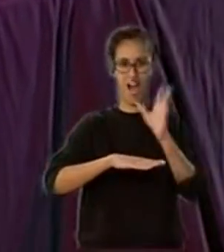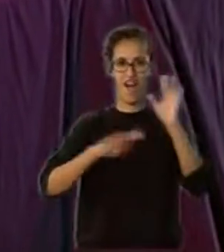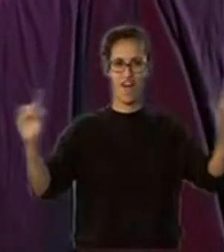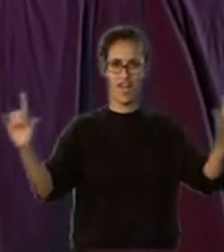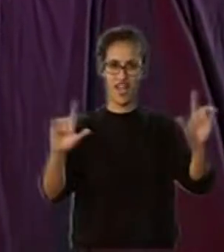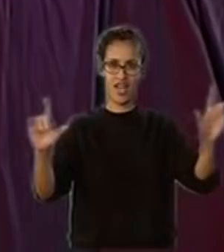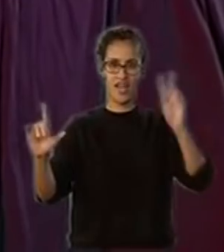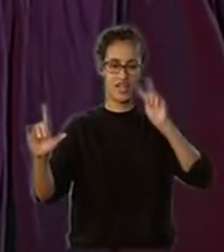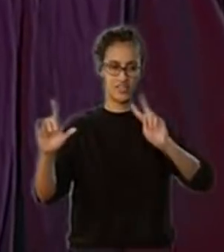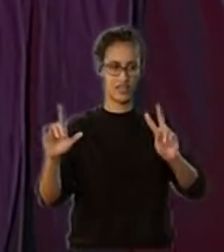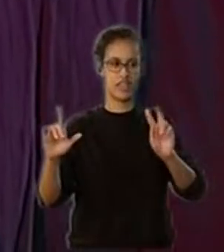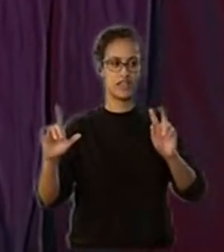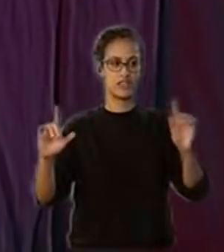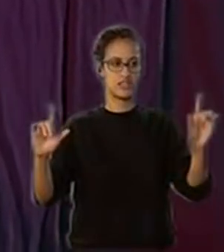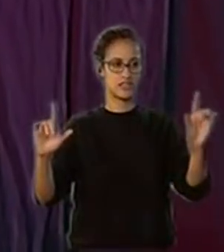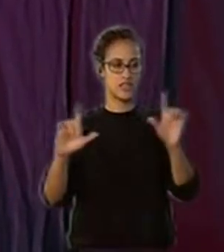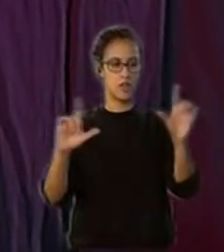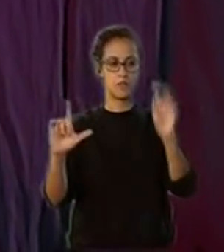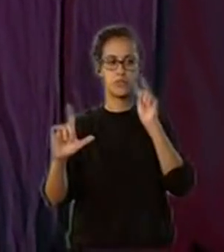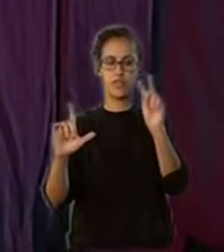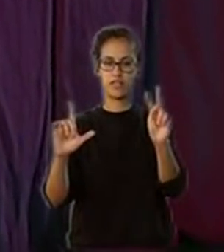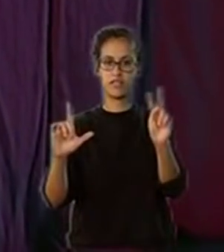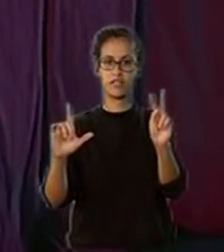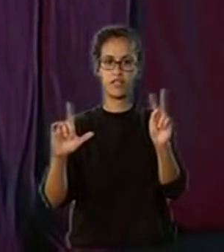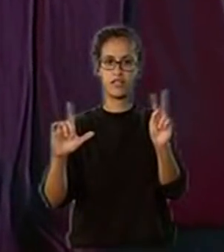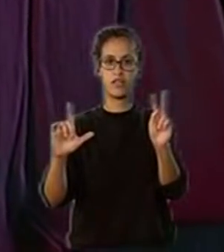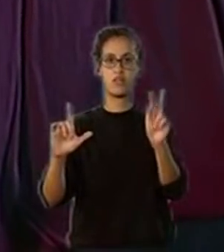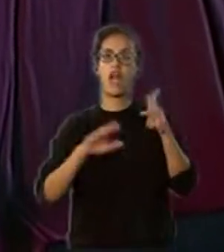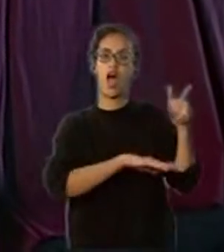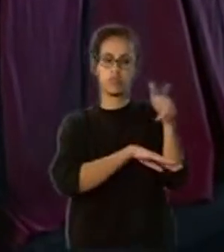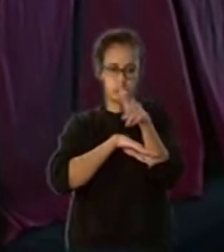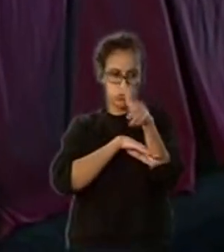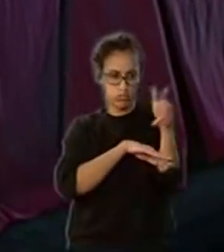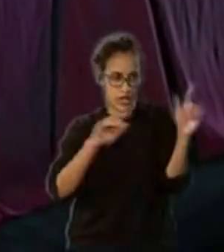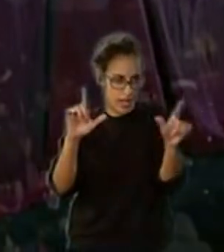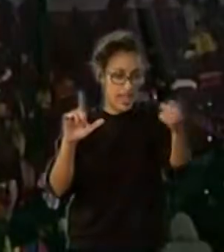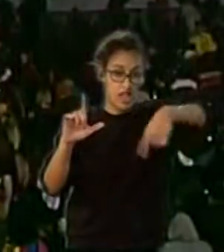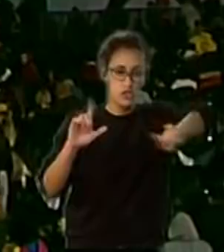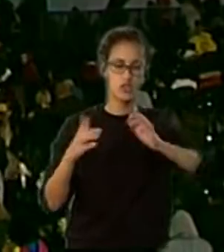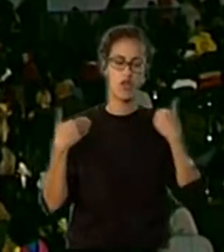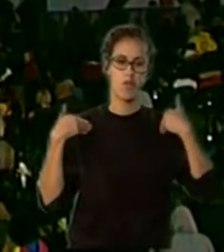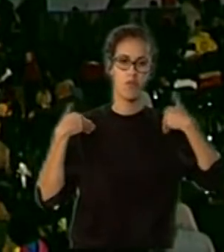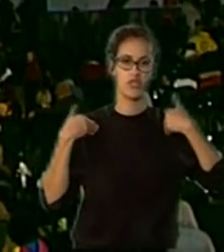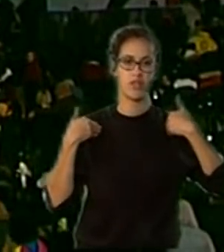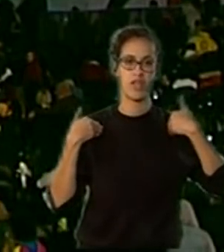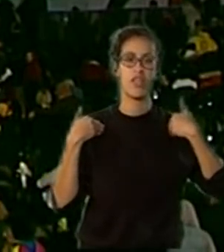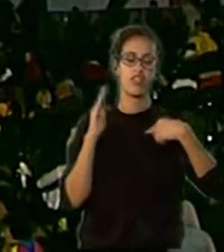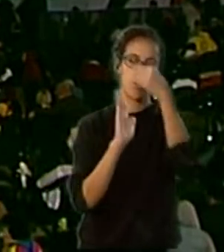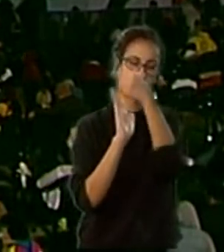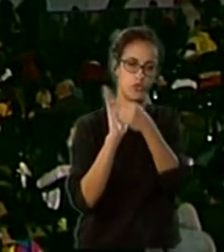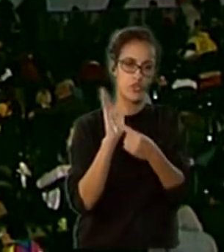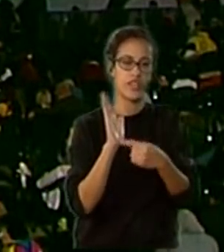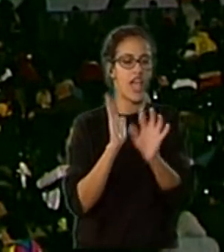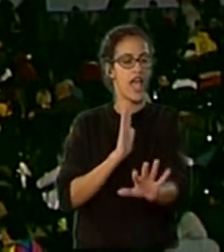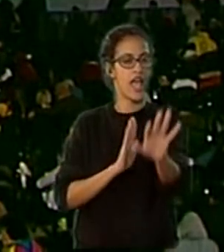en este momento, en esta imagen que nos ofrece nuestro realizador. Son los responsables de, a través de su puntuación,